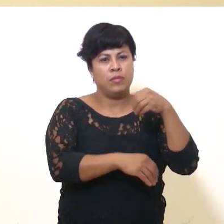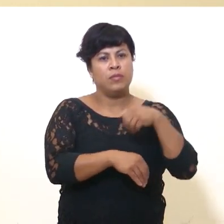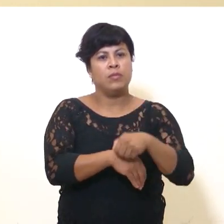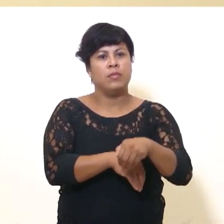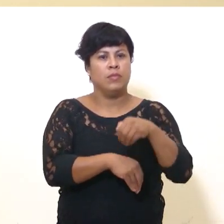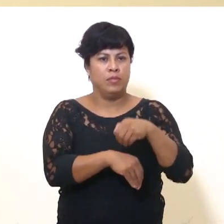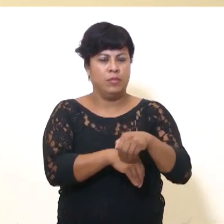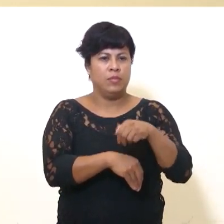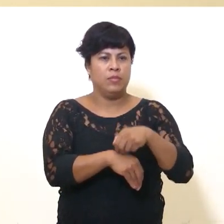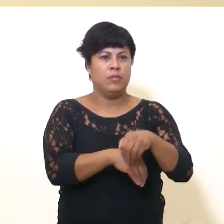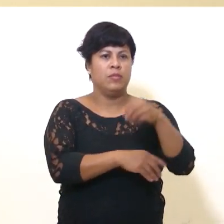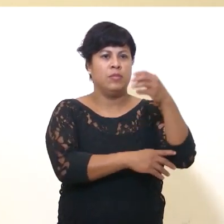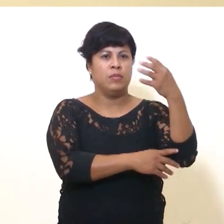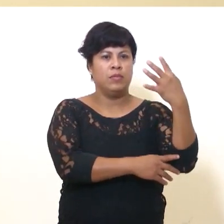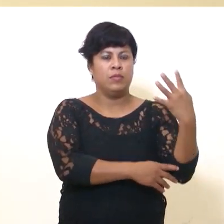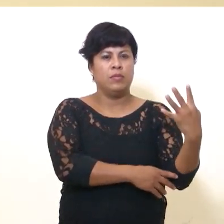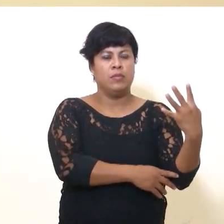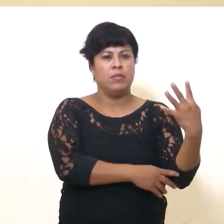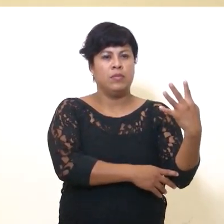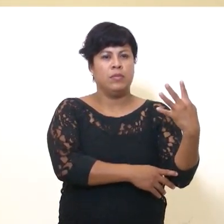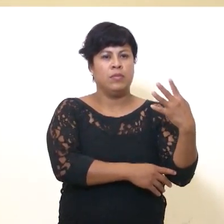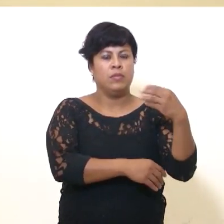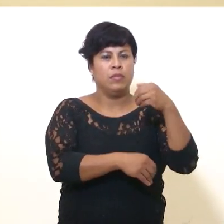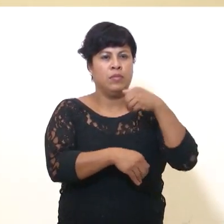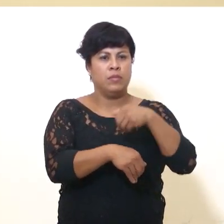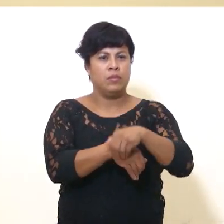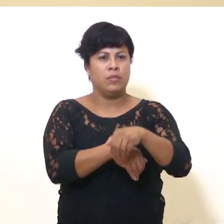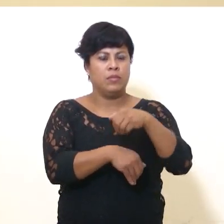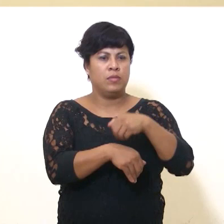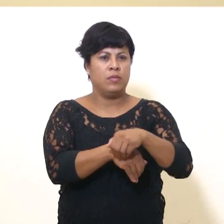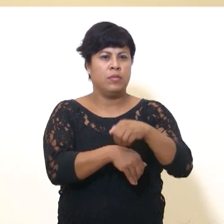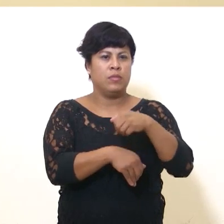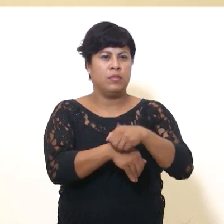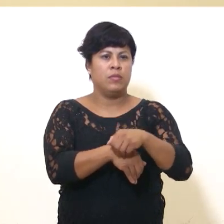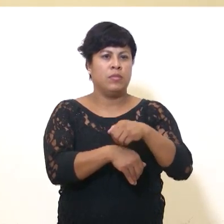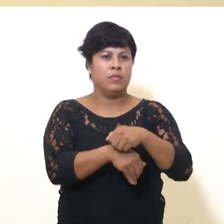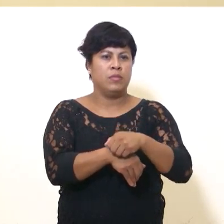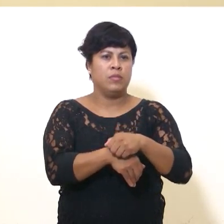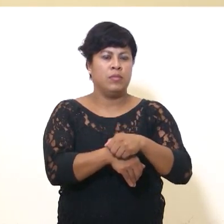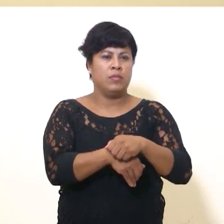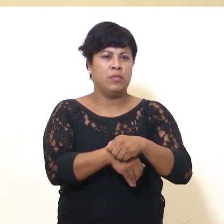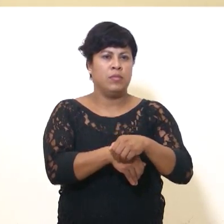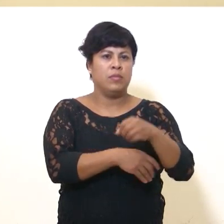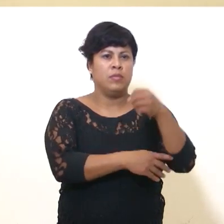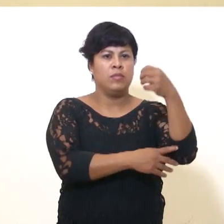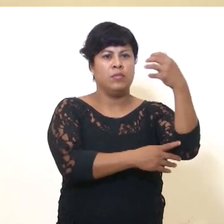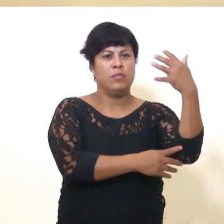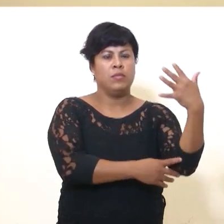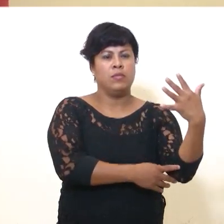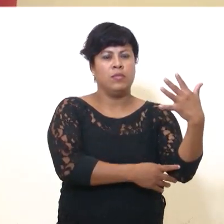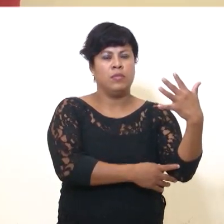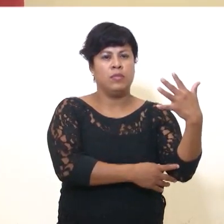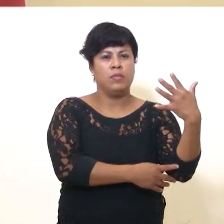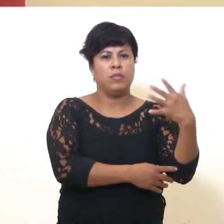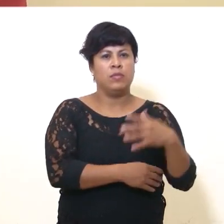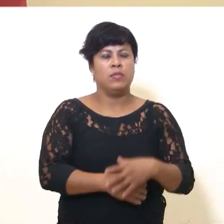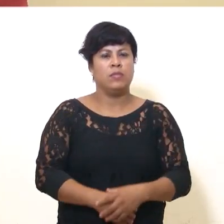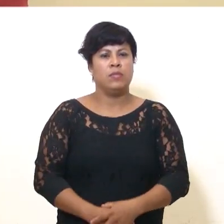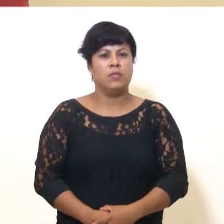número 3, número 4, este travieso, y